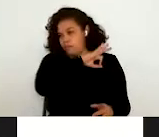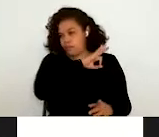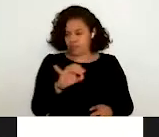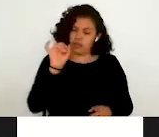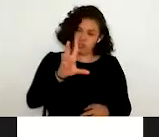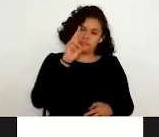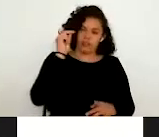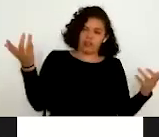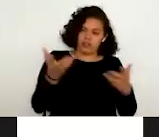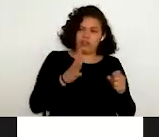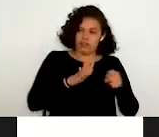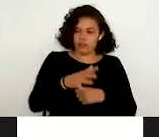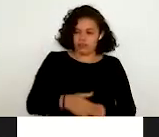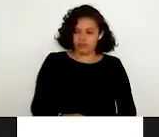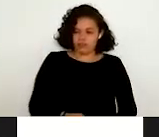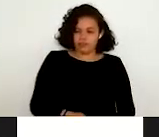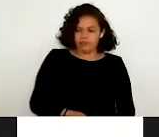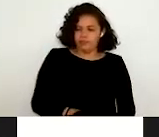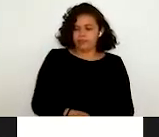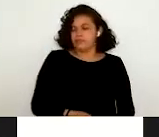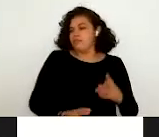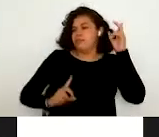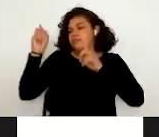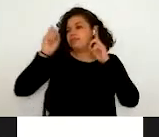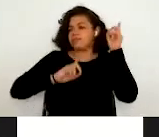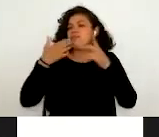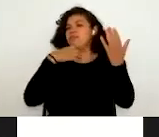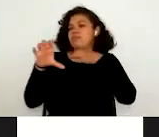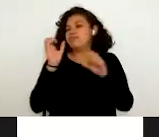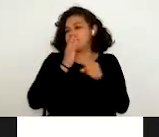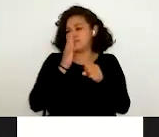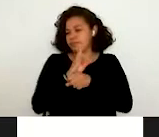puedo hacer. ¿Alguna duda, comentario hasta el momento?